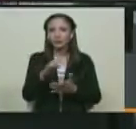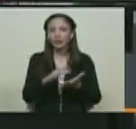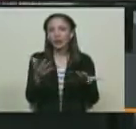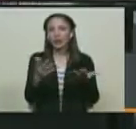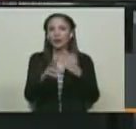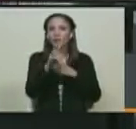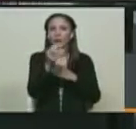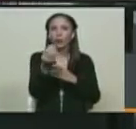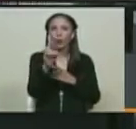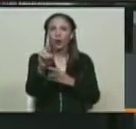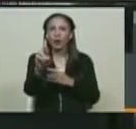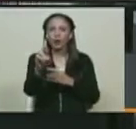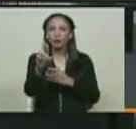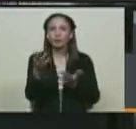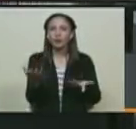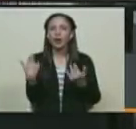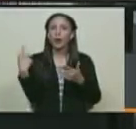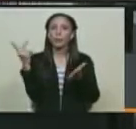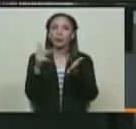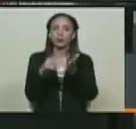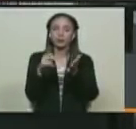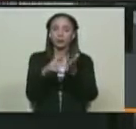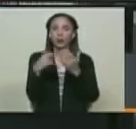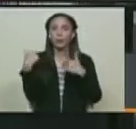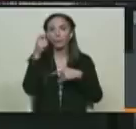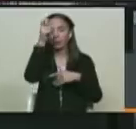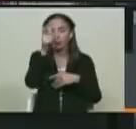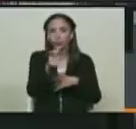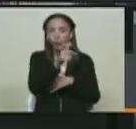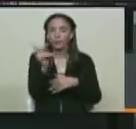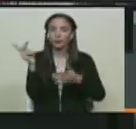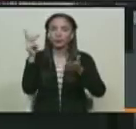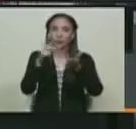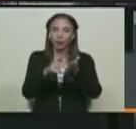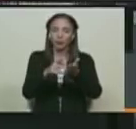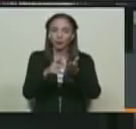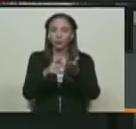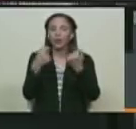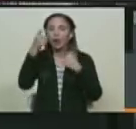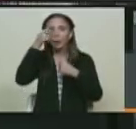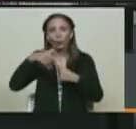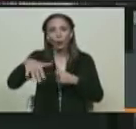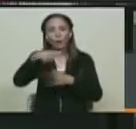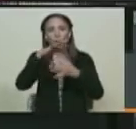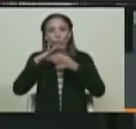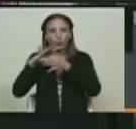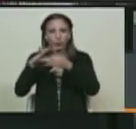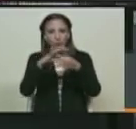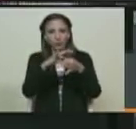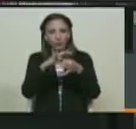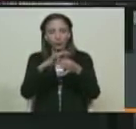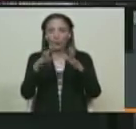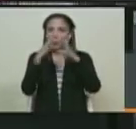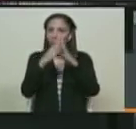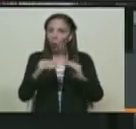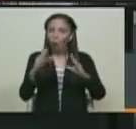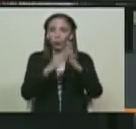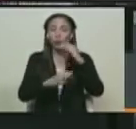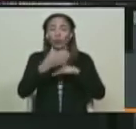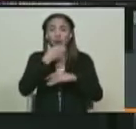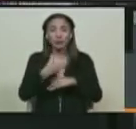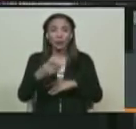Se fueron los voluntarios y los brigadistas y el pueblo todo el mes de